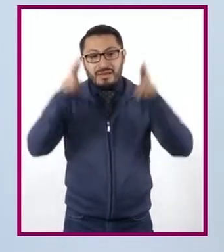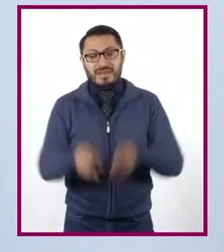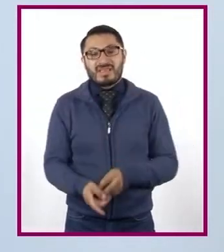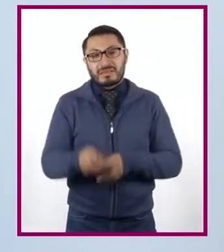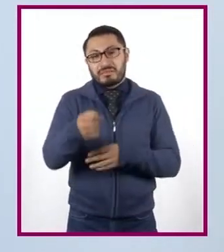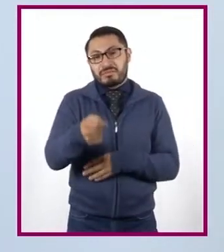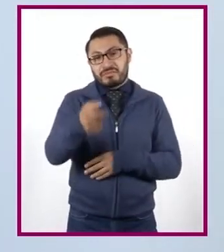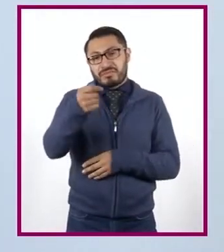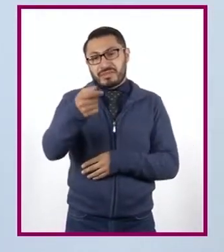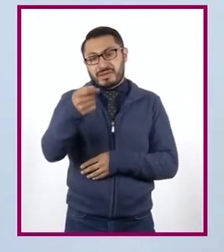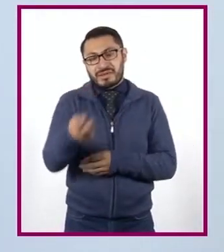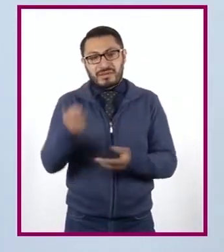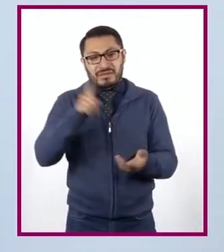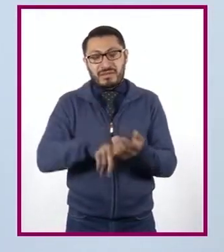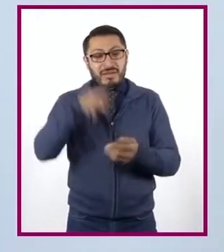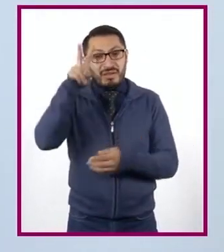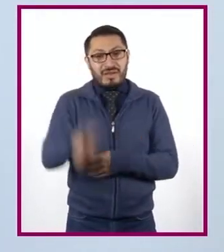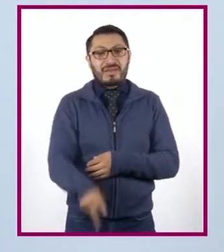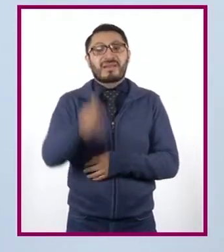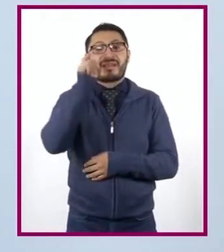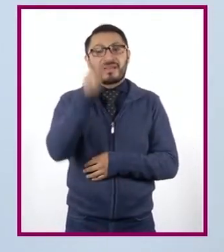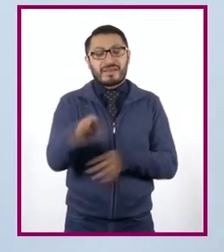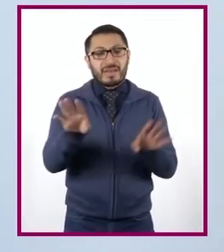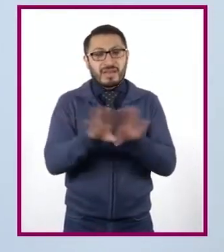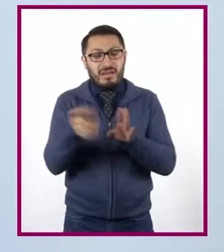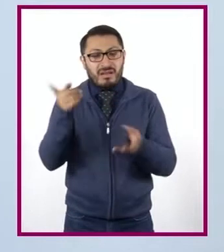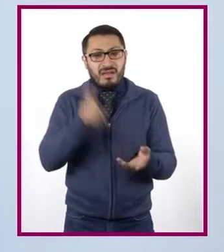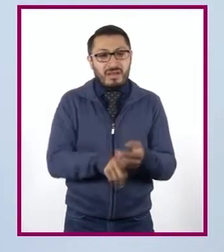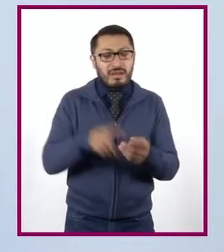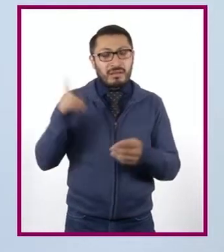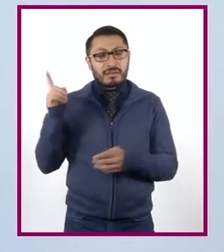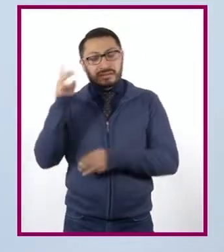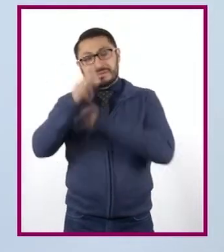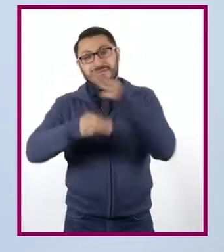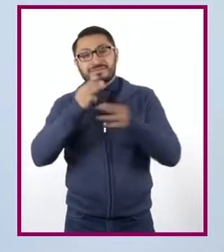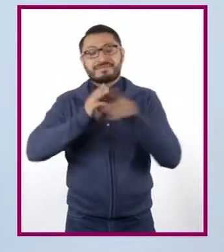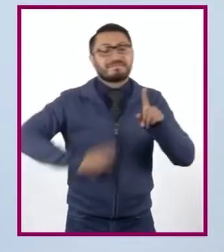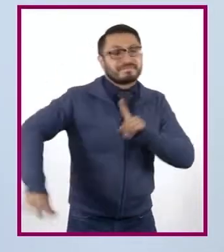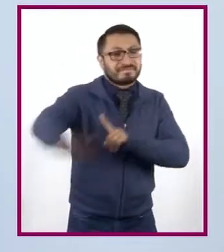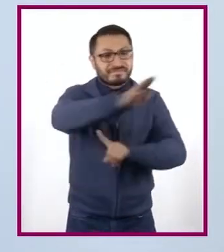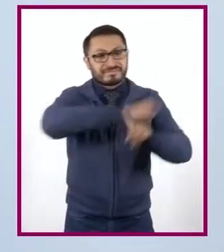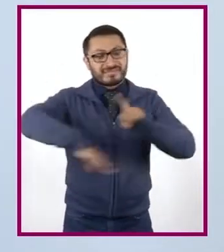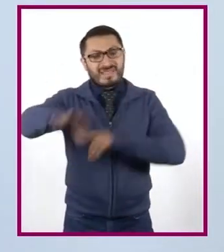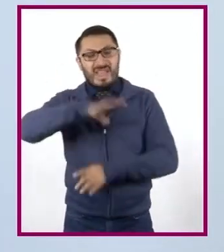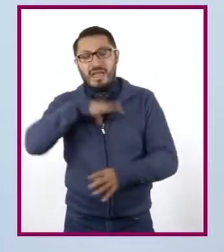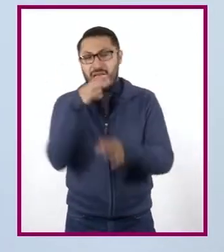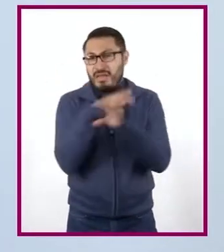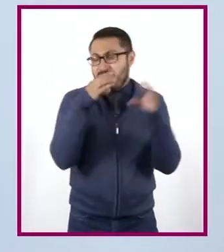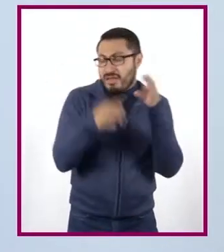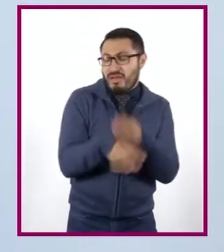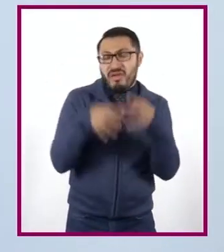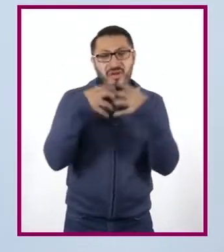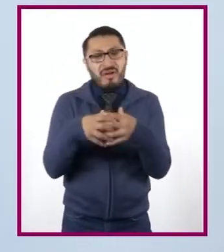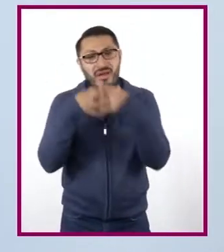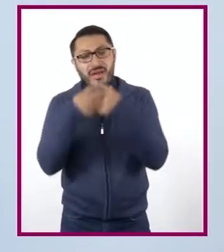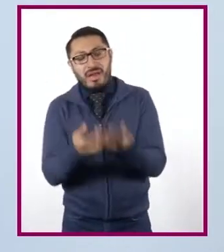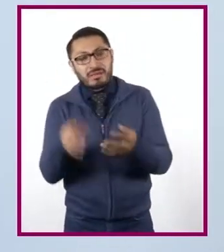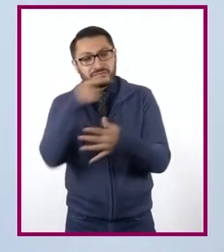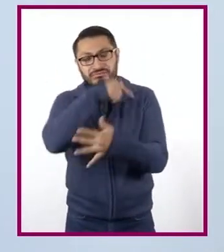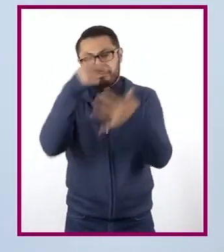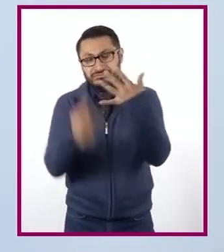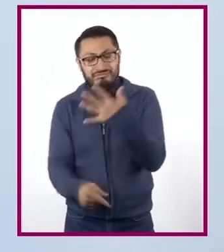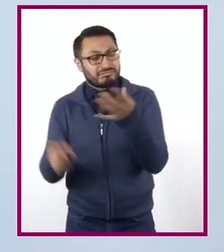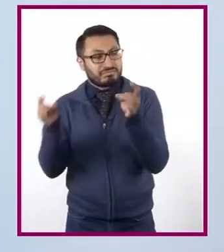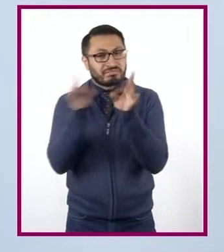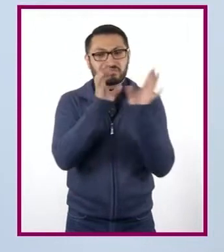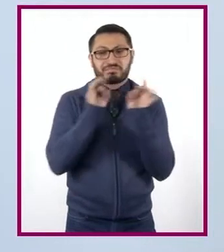pequeñísima parte de la realidad. Es decir, que de la complejidad del mundo que nos rodea, tomamos objetos, sistemas, procesos o